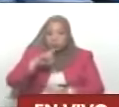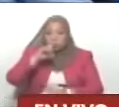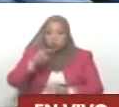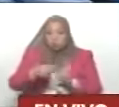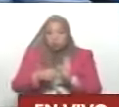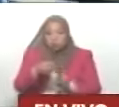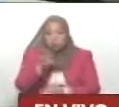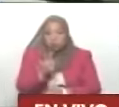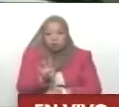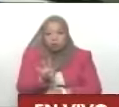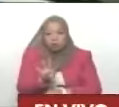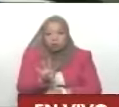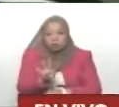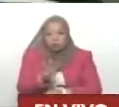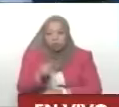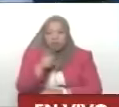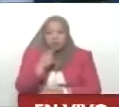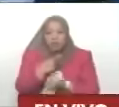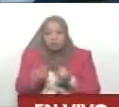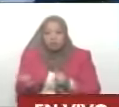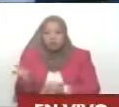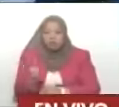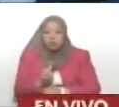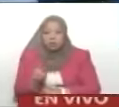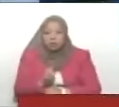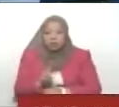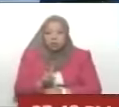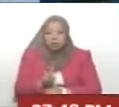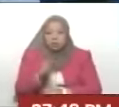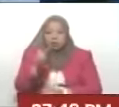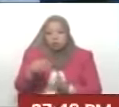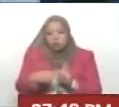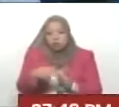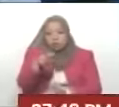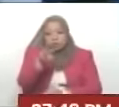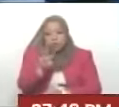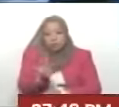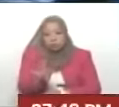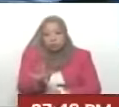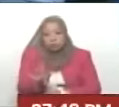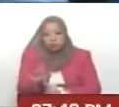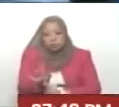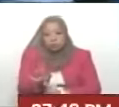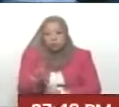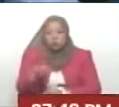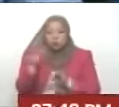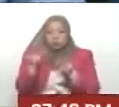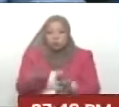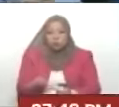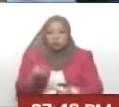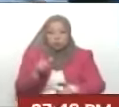2004 es muy diferente a la Venezuela, sí, 2024. Ellos lograron